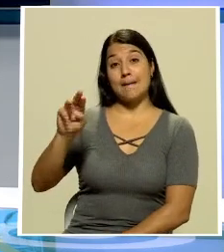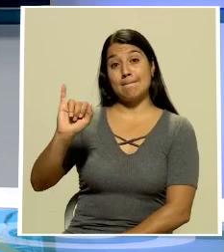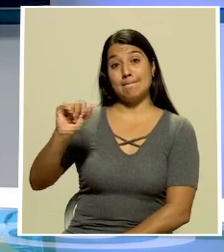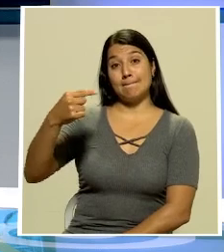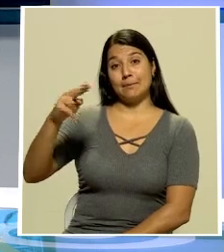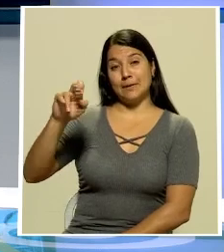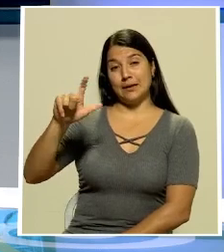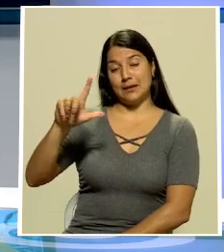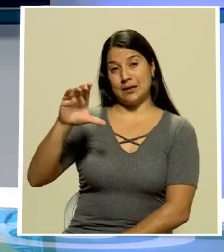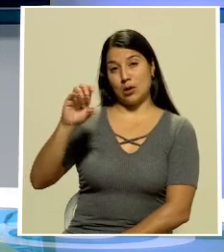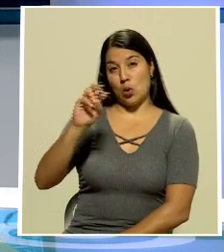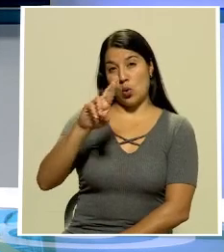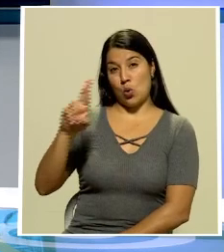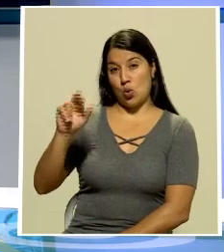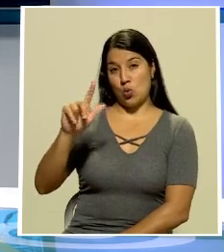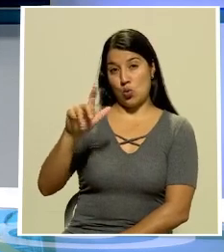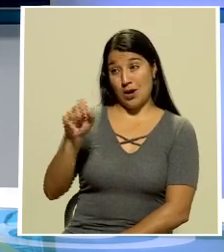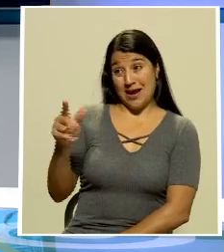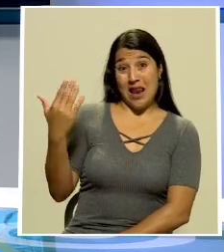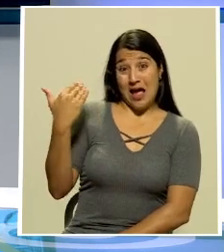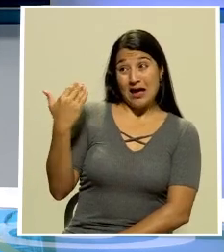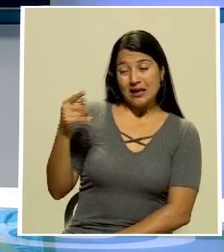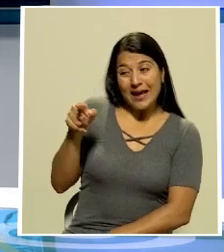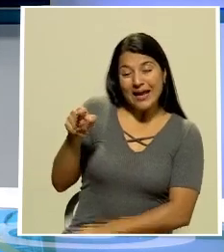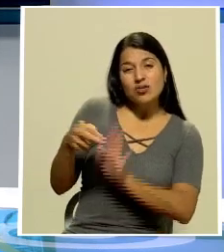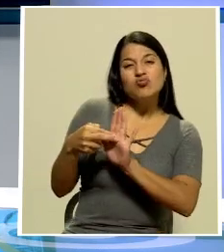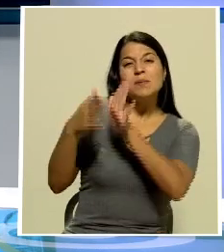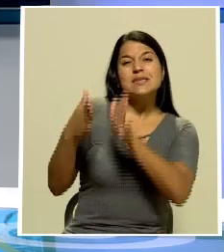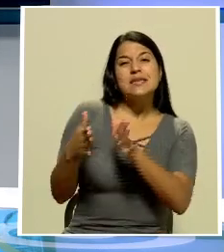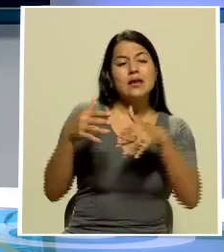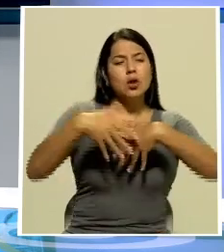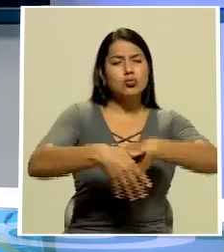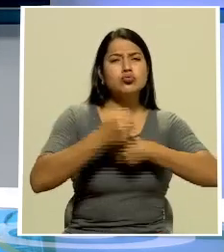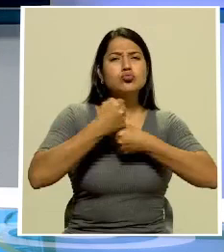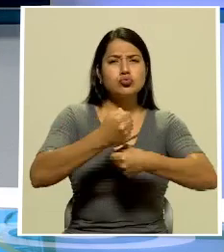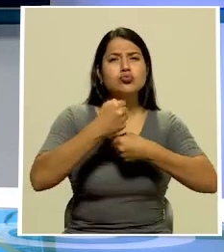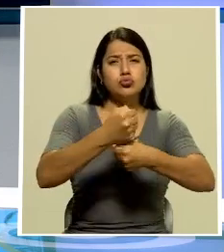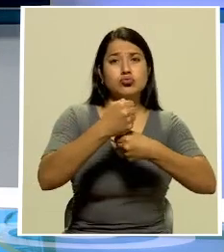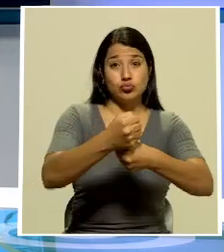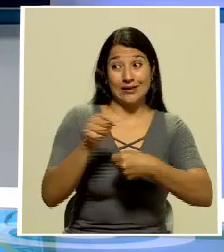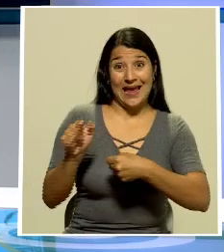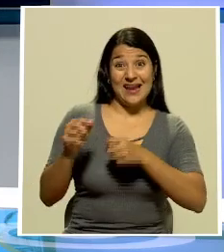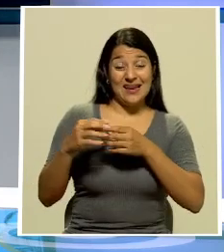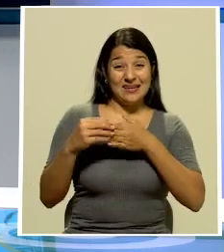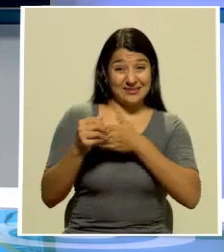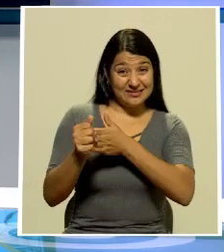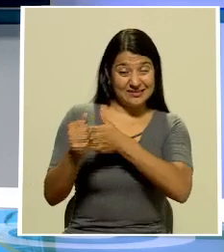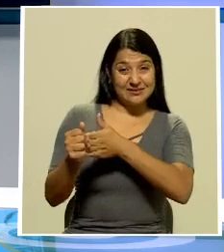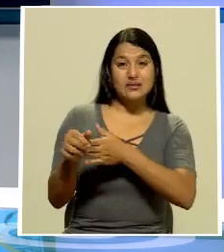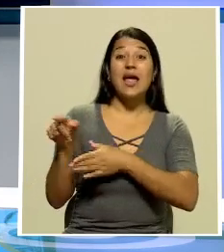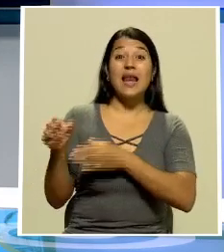organizadores iniciales del movimiento de protestas y bloqueos callejeros, llama ahora a deponer de